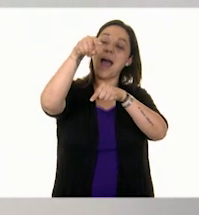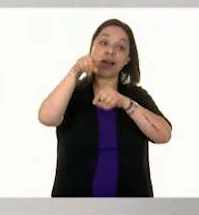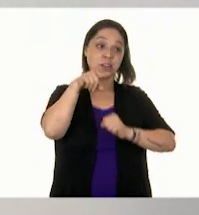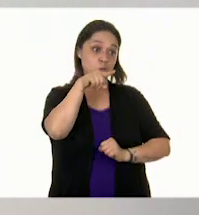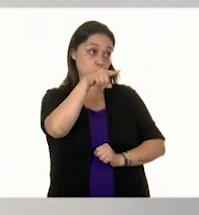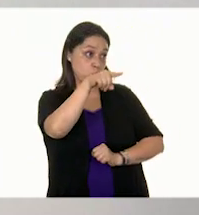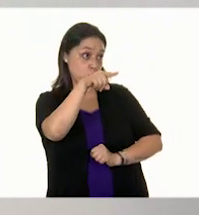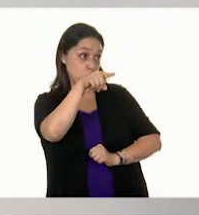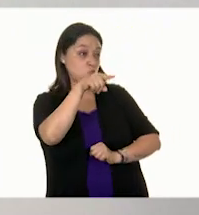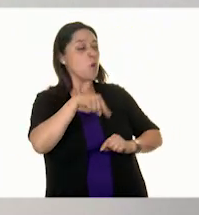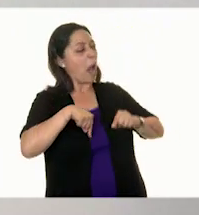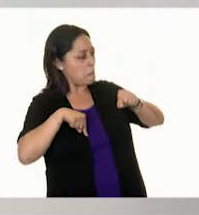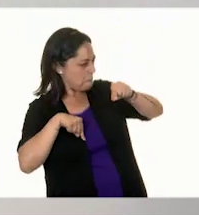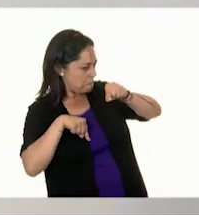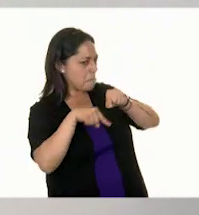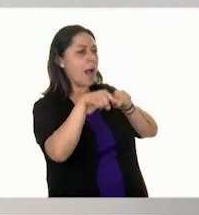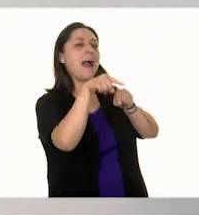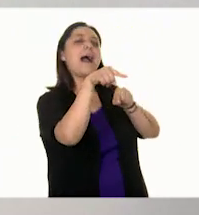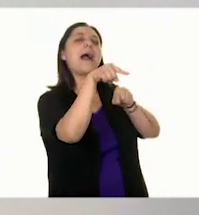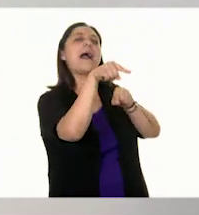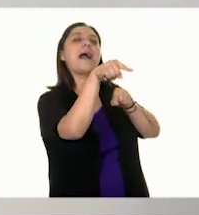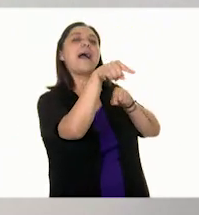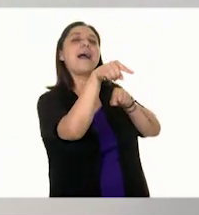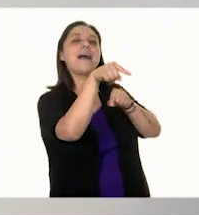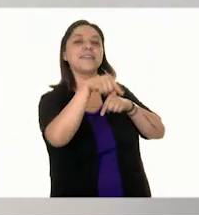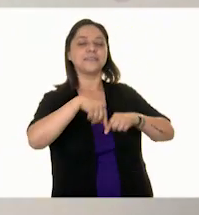tú tiro,